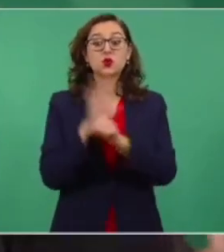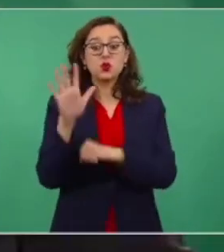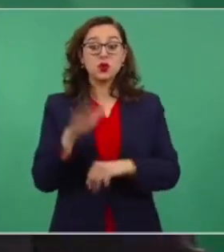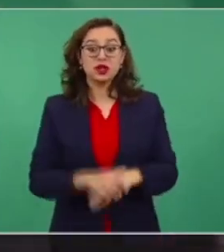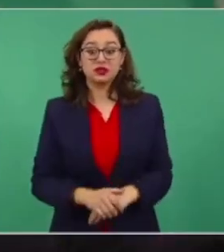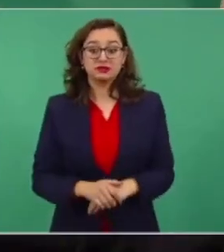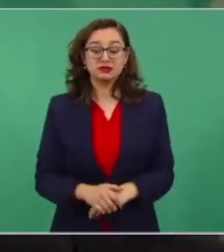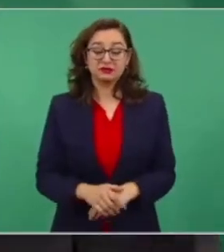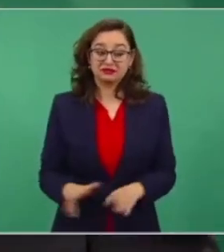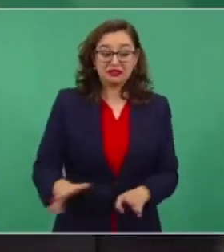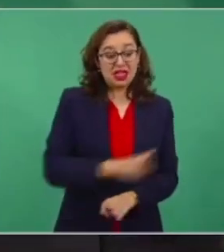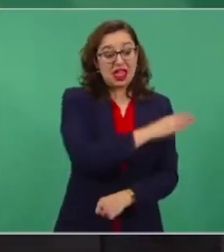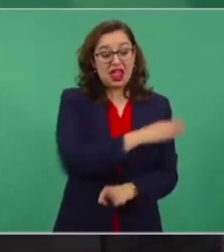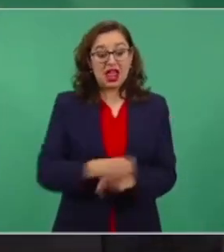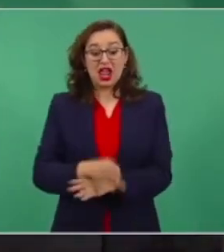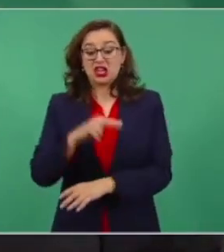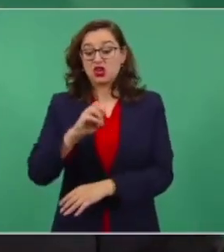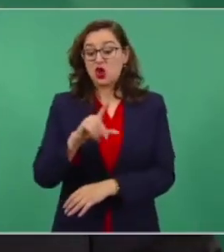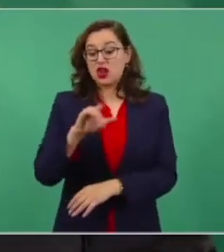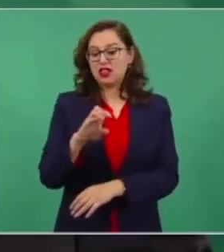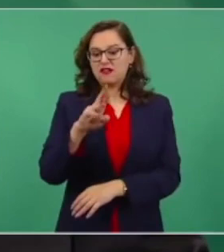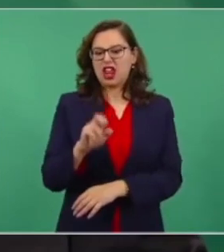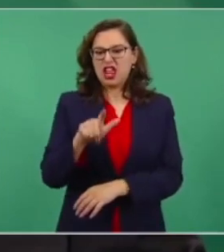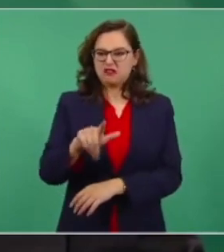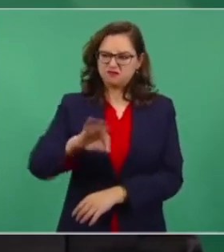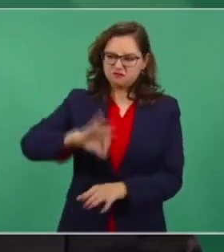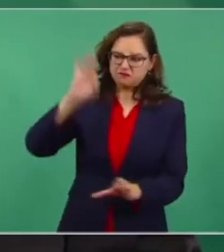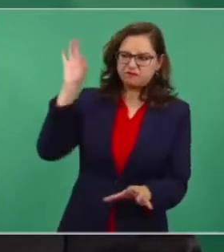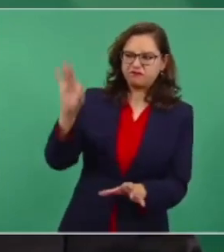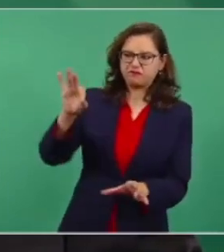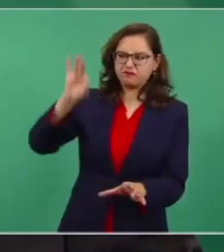lavaron el cerebro, con todo respeto,